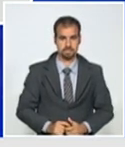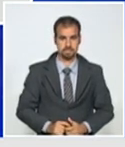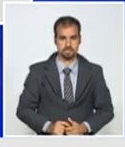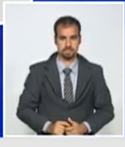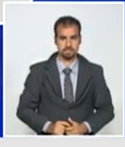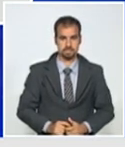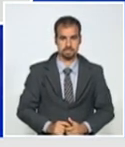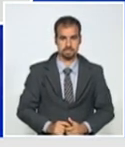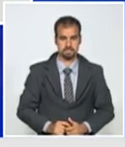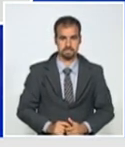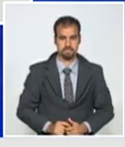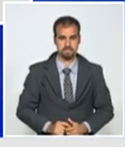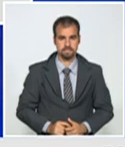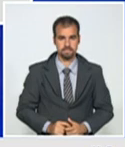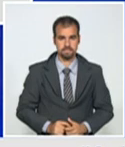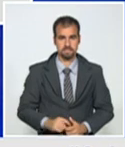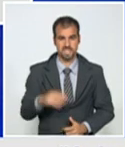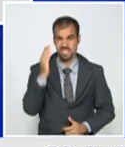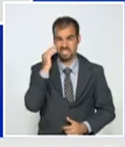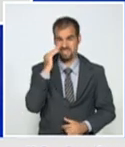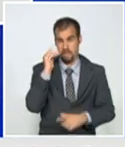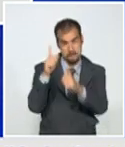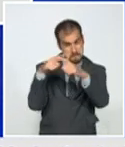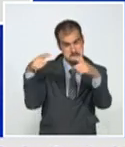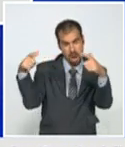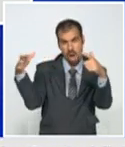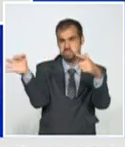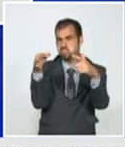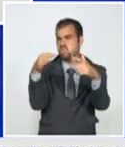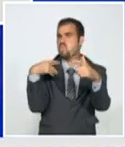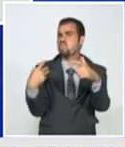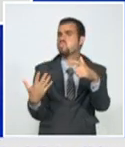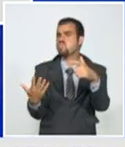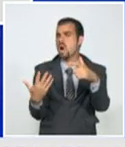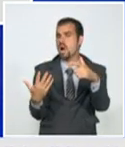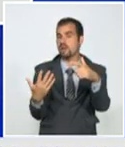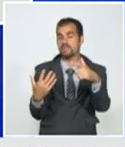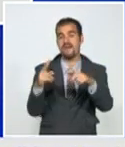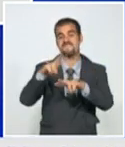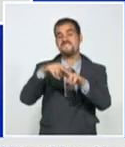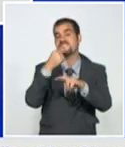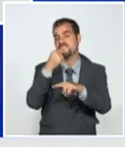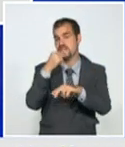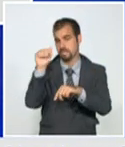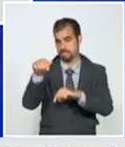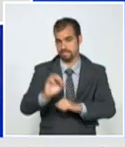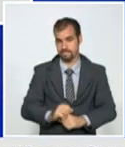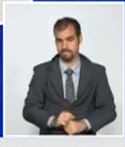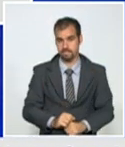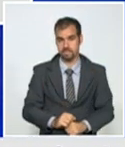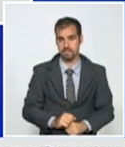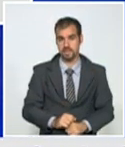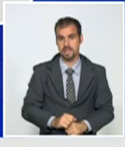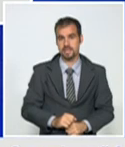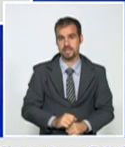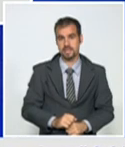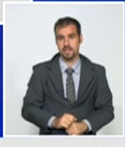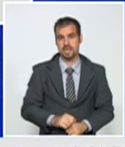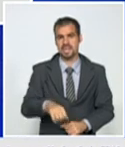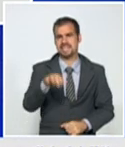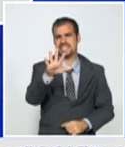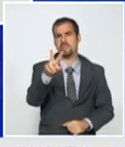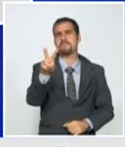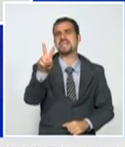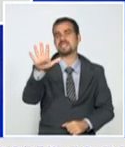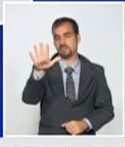la tasa más elevada de Cuba por municipio, Habana Vieja, 525 por 100.000.